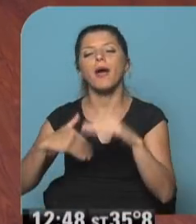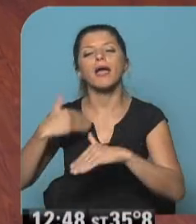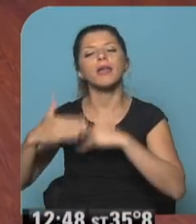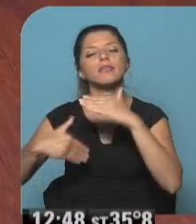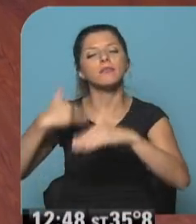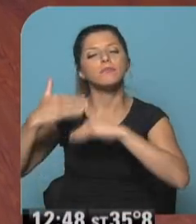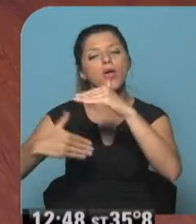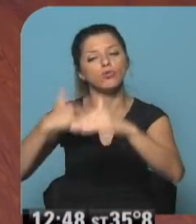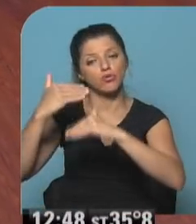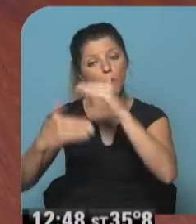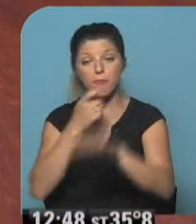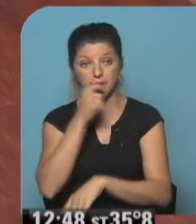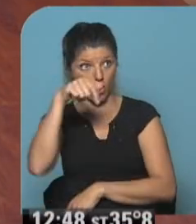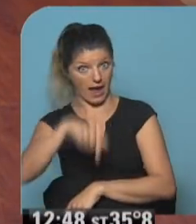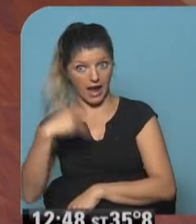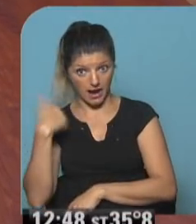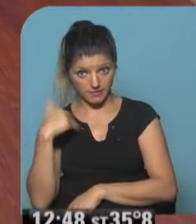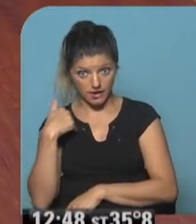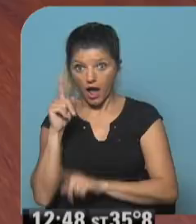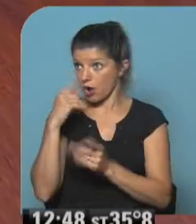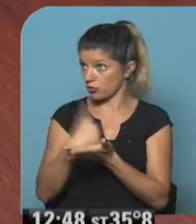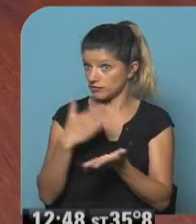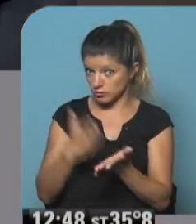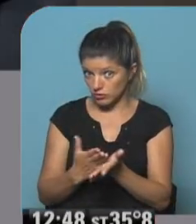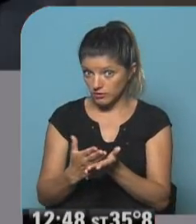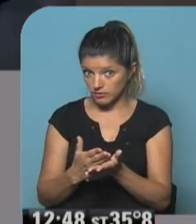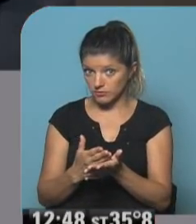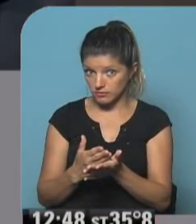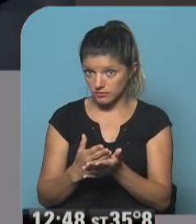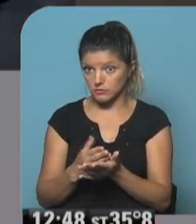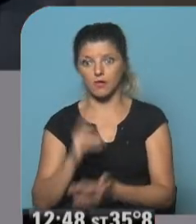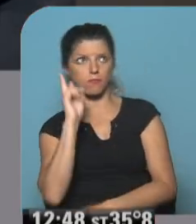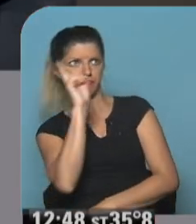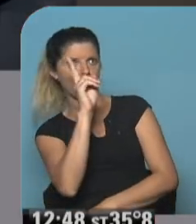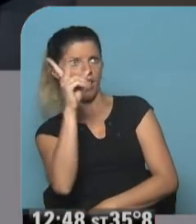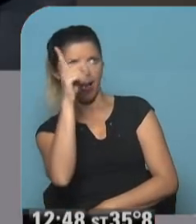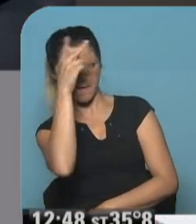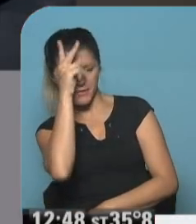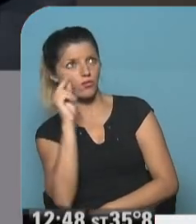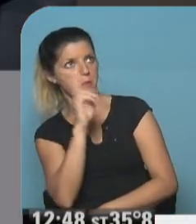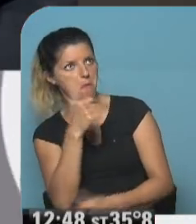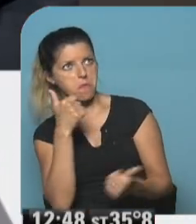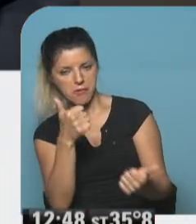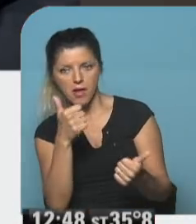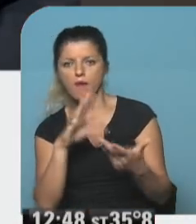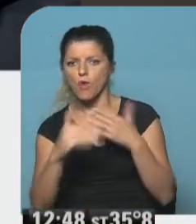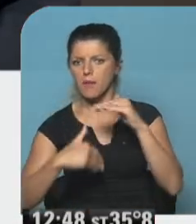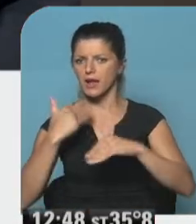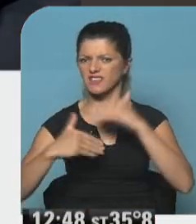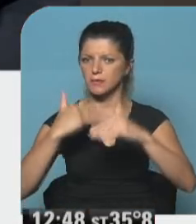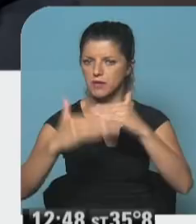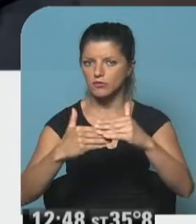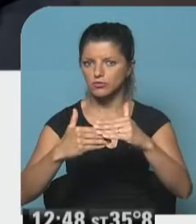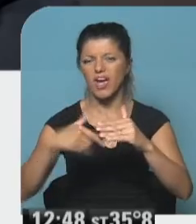que, insisto, acá en la Argentina mismo por parte de algunos sectores es muy admirado, el modelo peruano, que ha generado que en algo más de